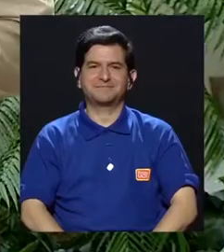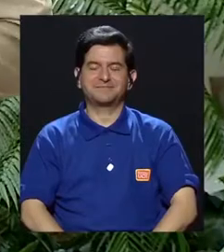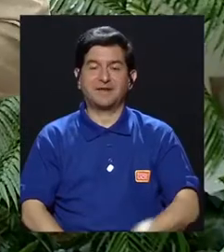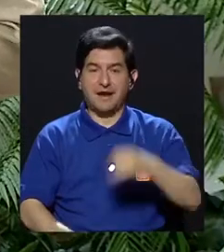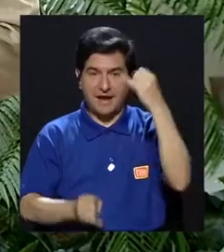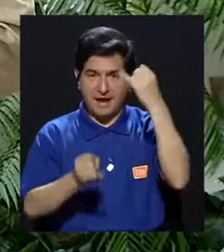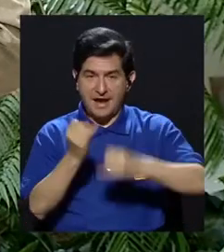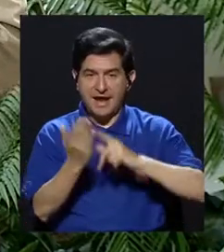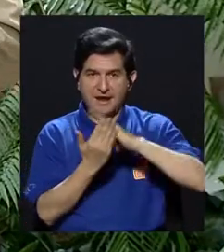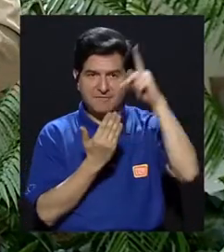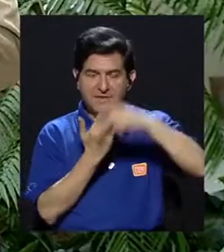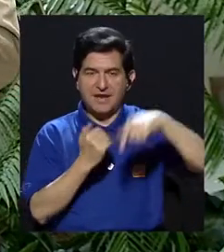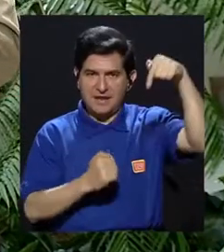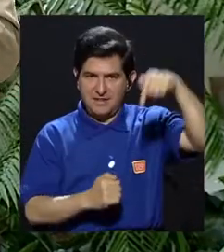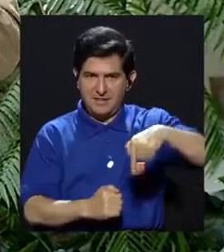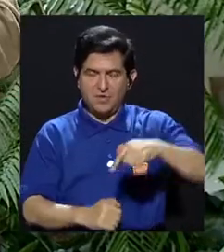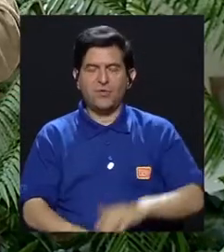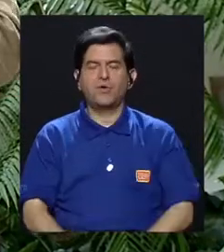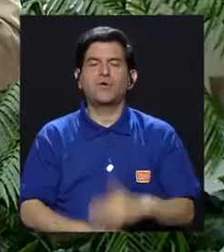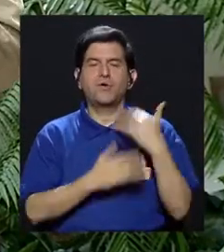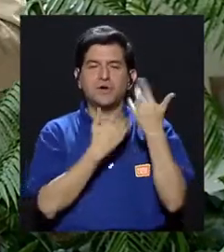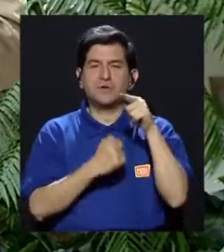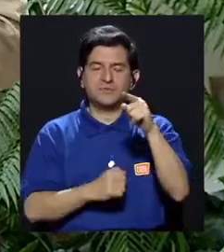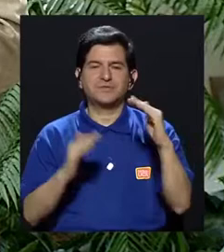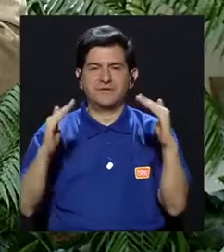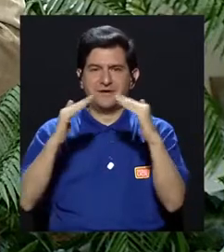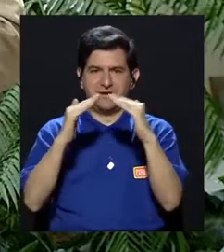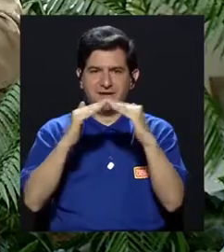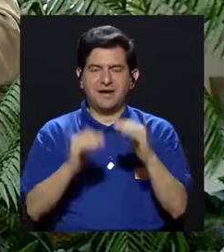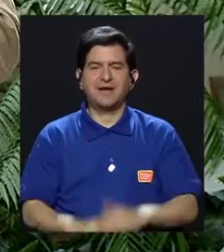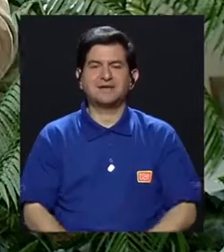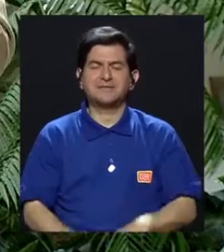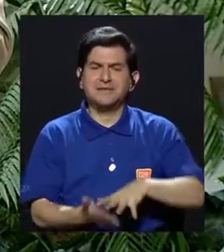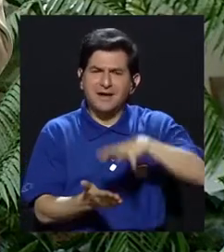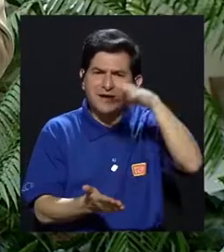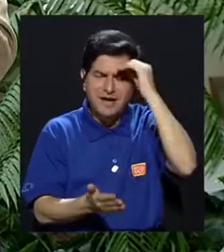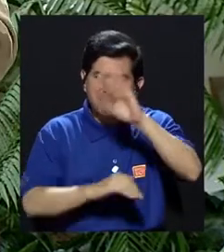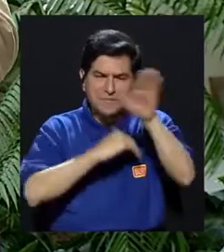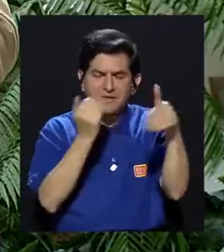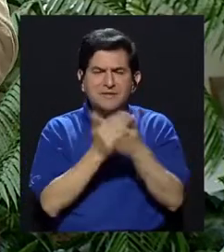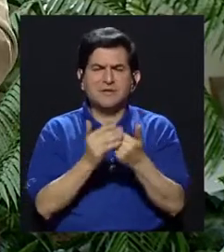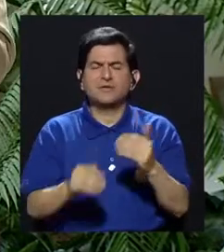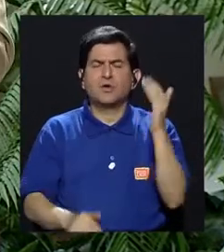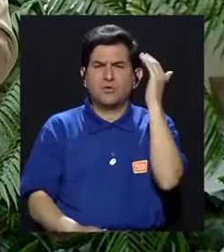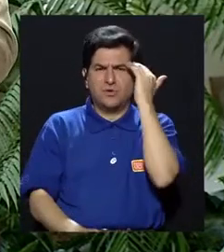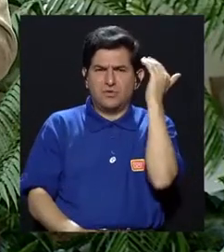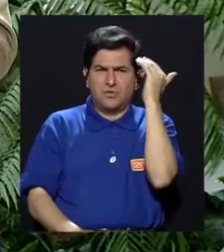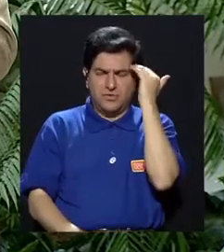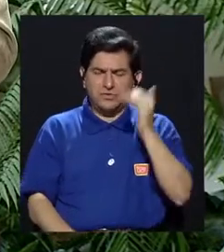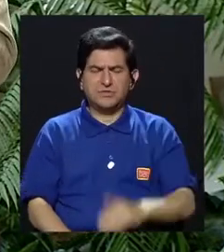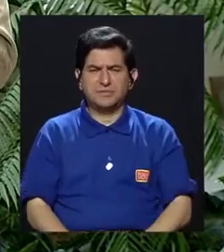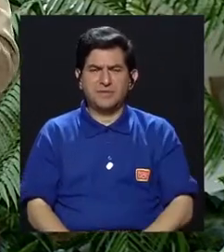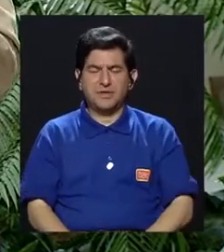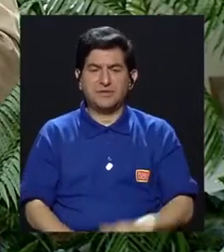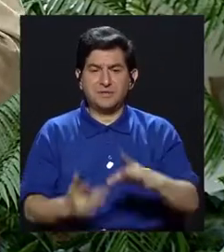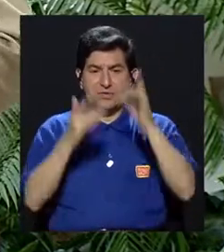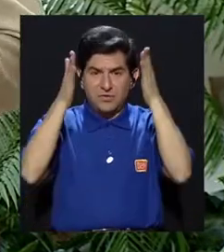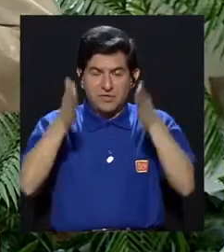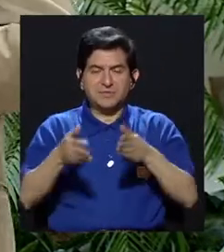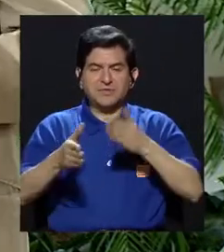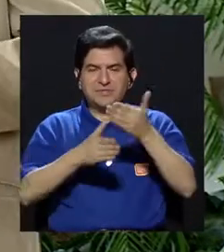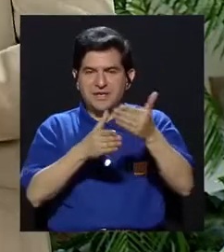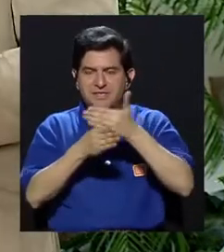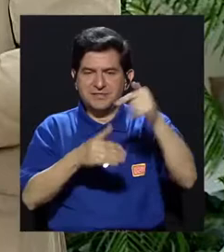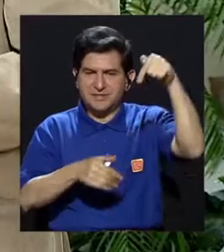Con esto llegamos al final de nuestro programa, esperando que ya en sus hogares hayan podido aprender de todos estos conocimientos que nuestro experto invitado